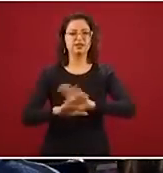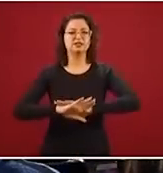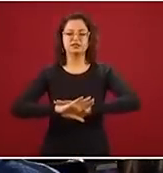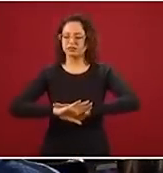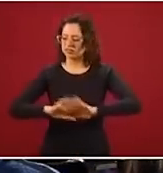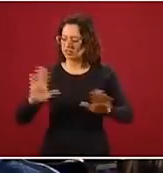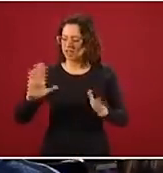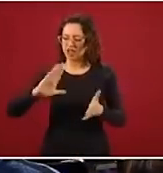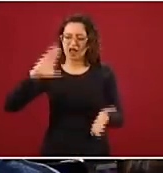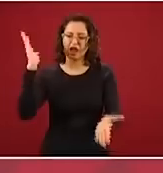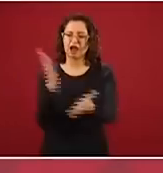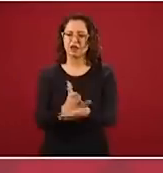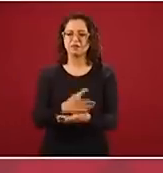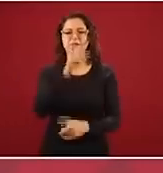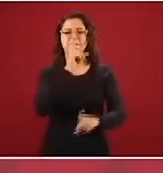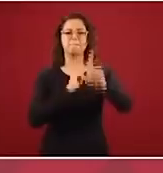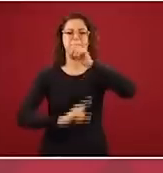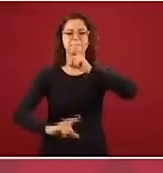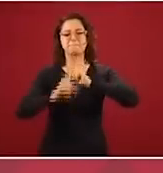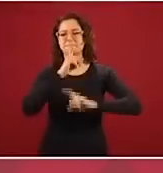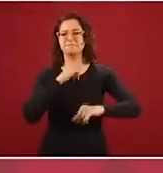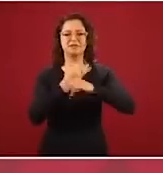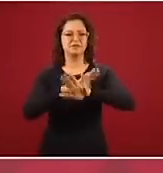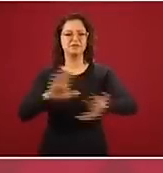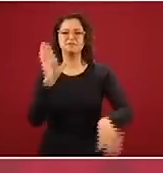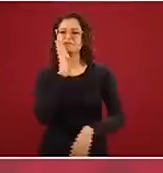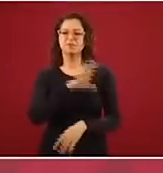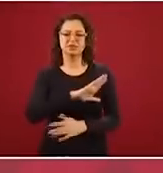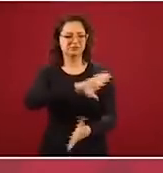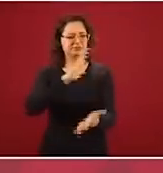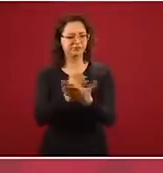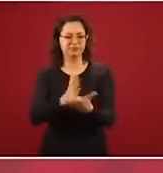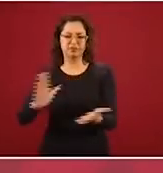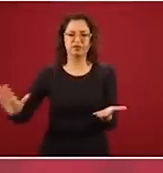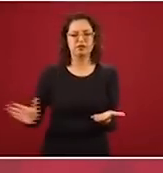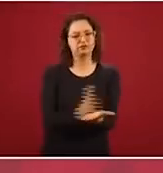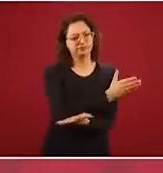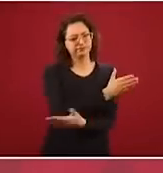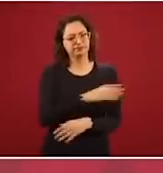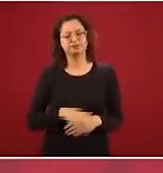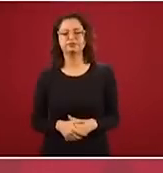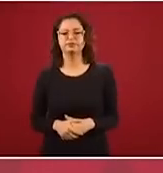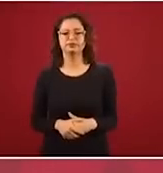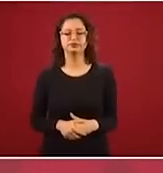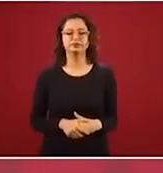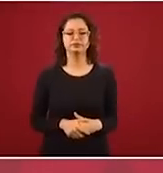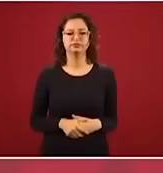paso a la desinformación. O sea, entre más